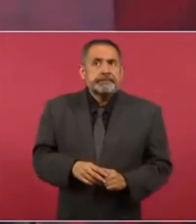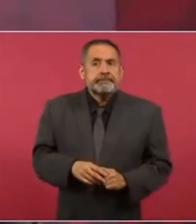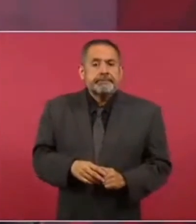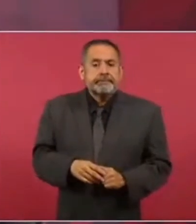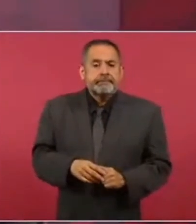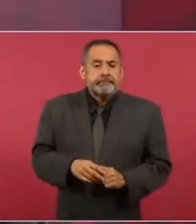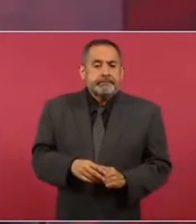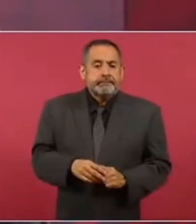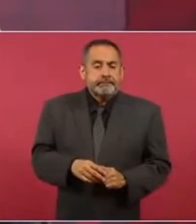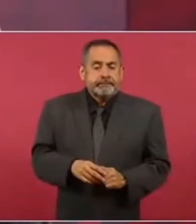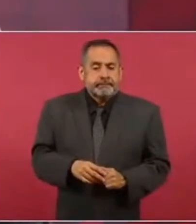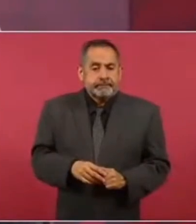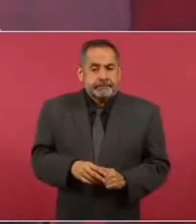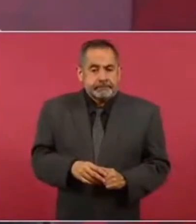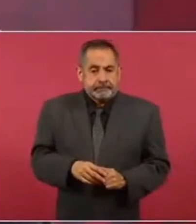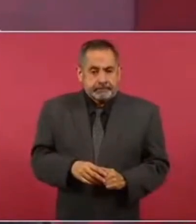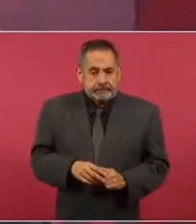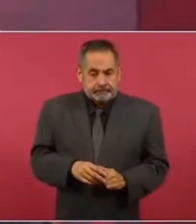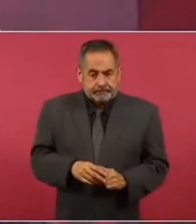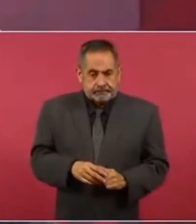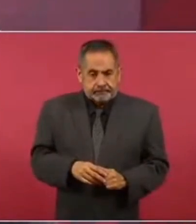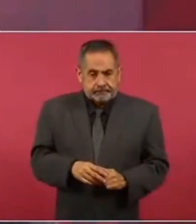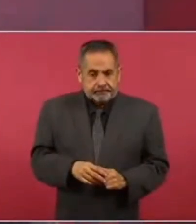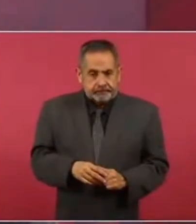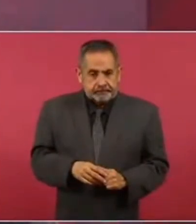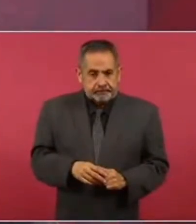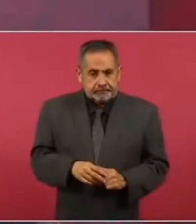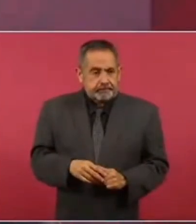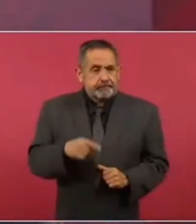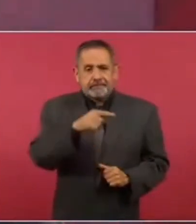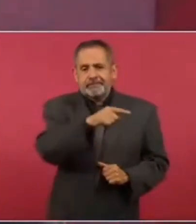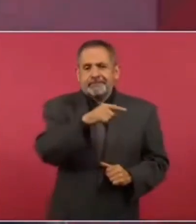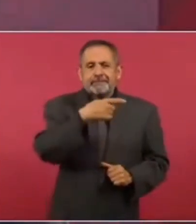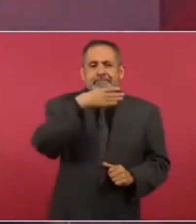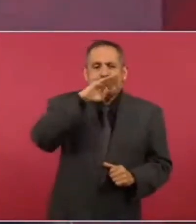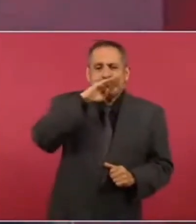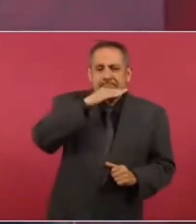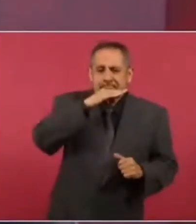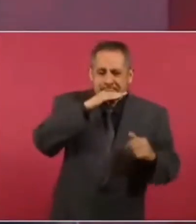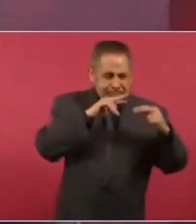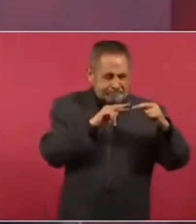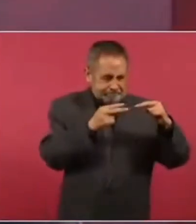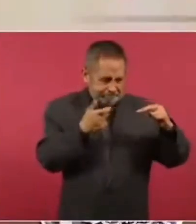la introducción del maíz transgénico.